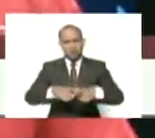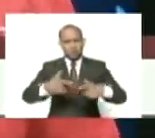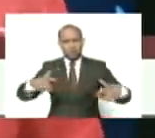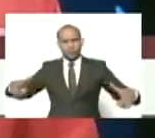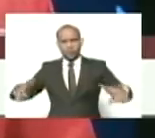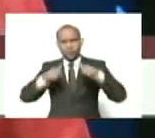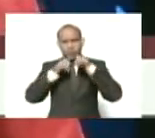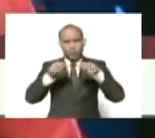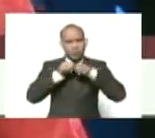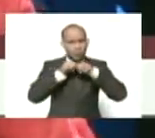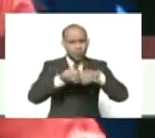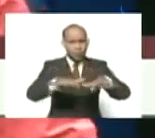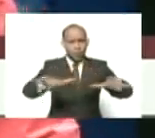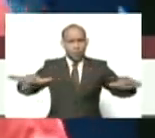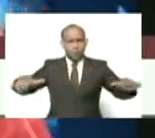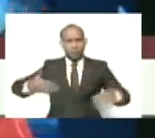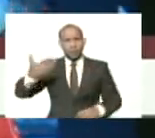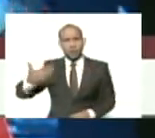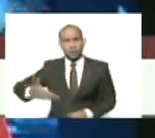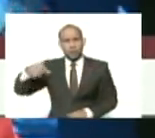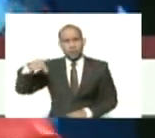información correspondiente de